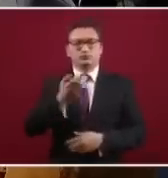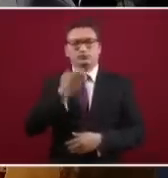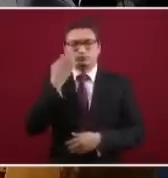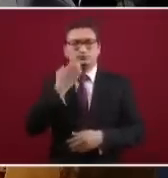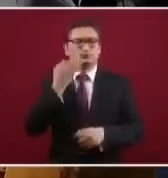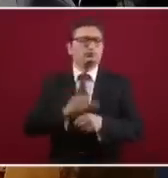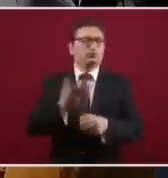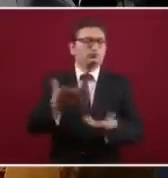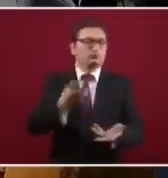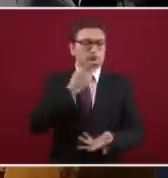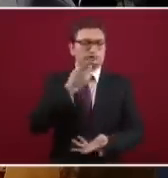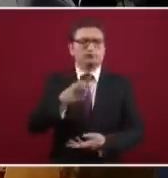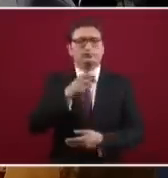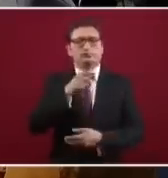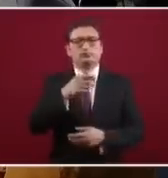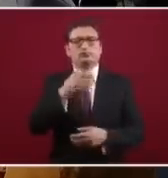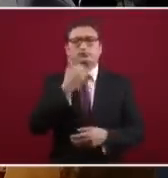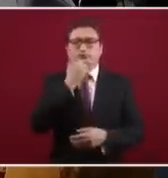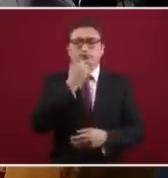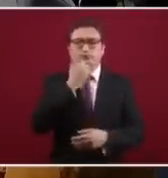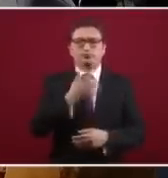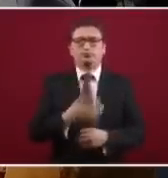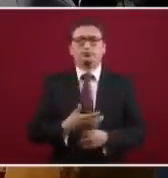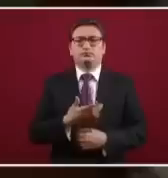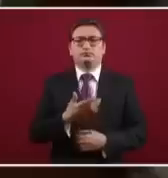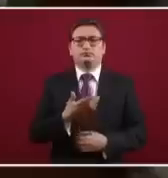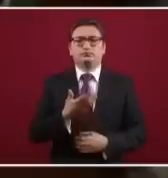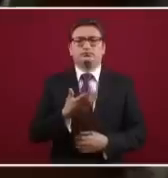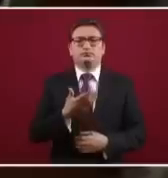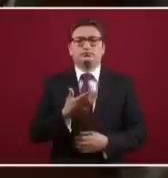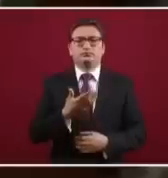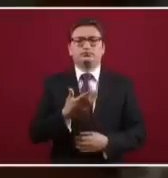se va a… Si usted permite,